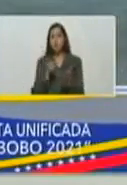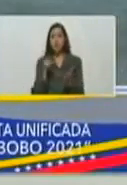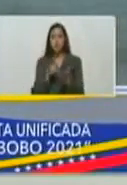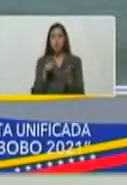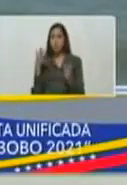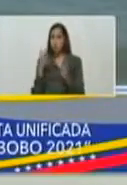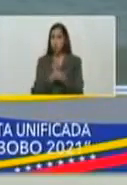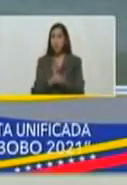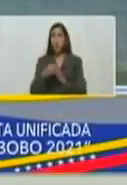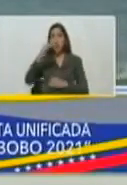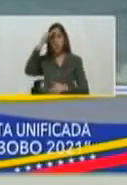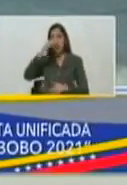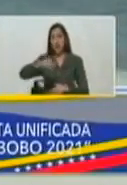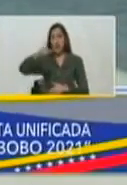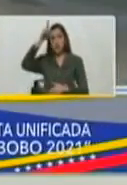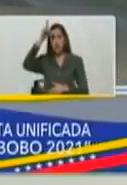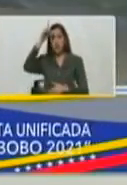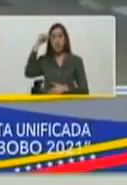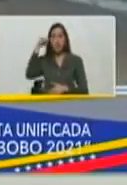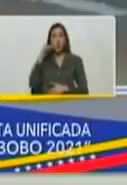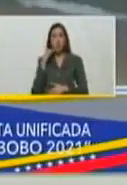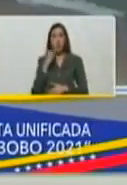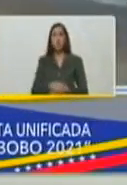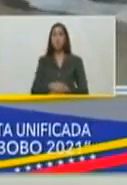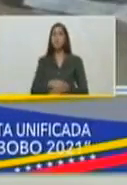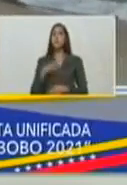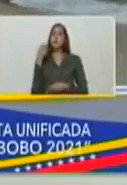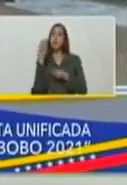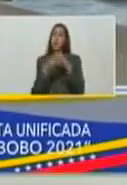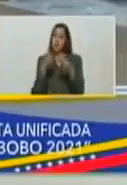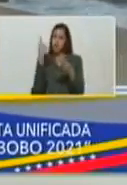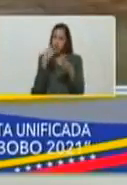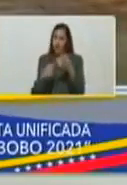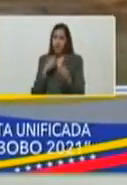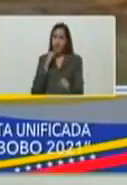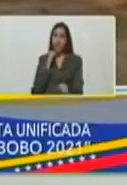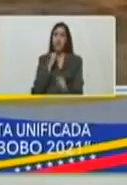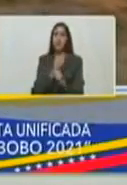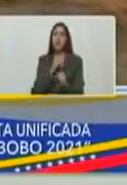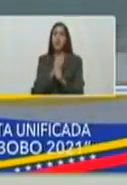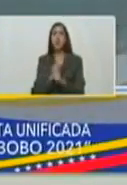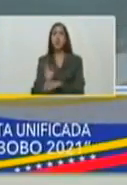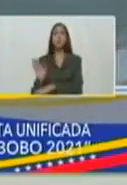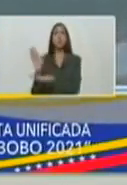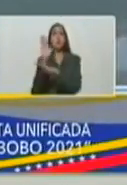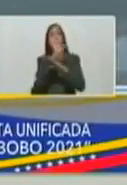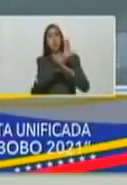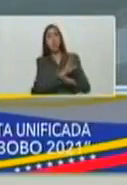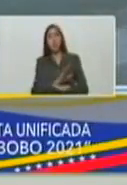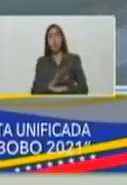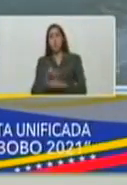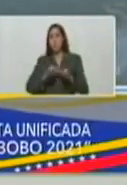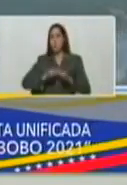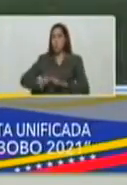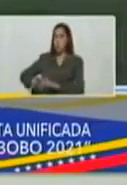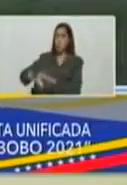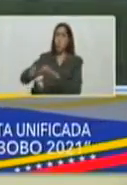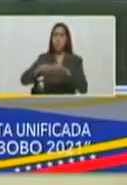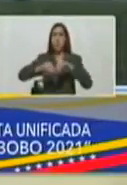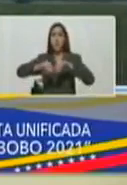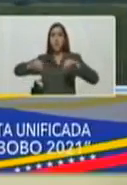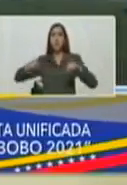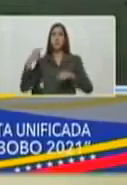nuestra milicia bolivariana, realizando diversas actividades de seguridad en los territorios que